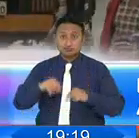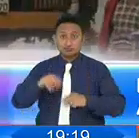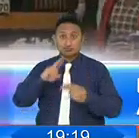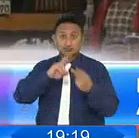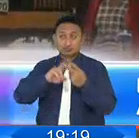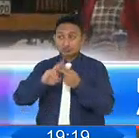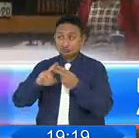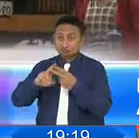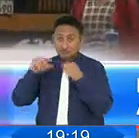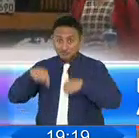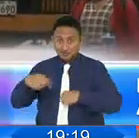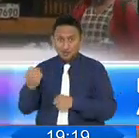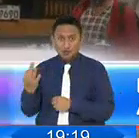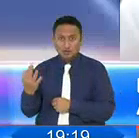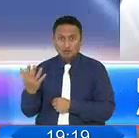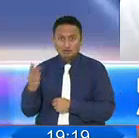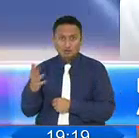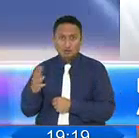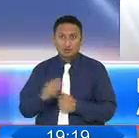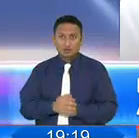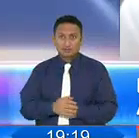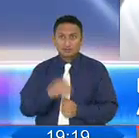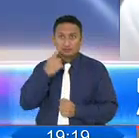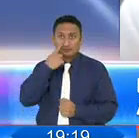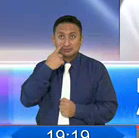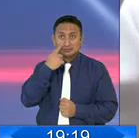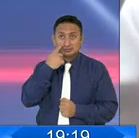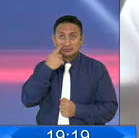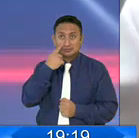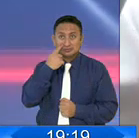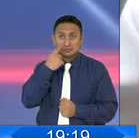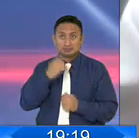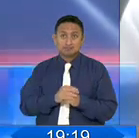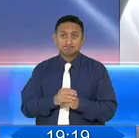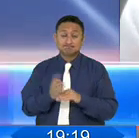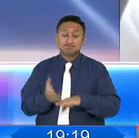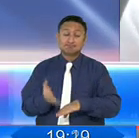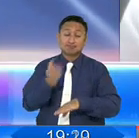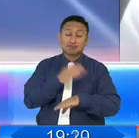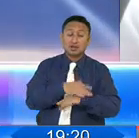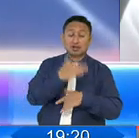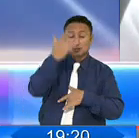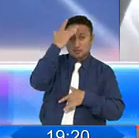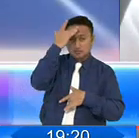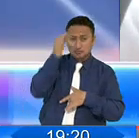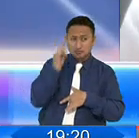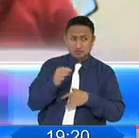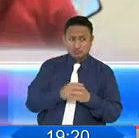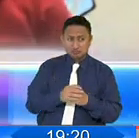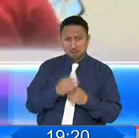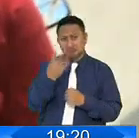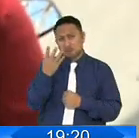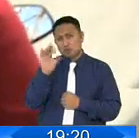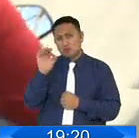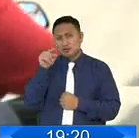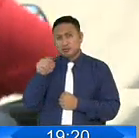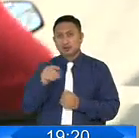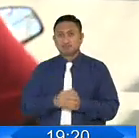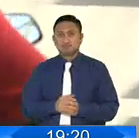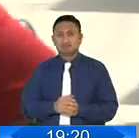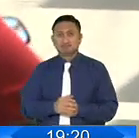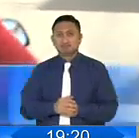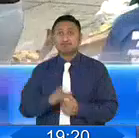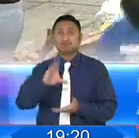que contabilicen el número exacto. Antes de la pandemia se estimaba que estaban en un número de 40,000. El centro histórico, las